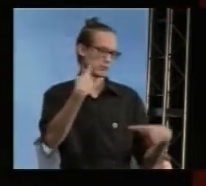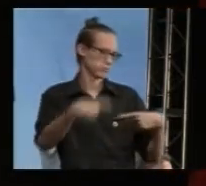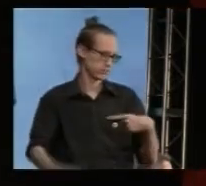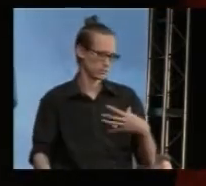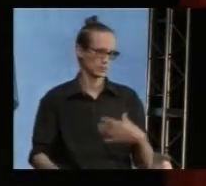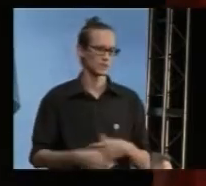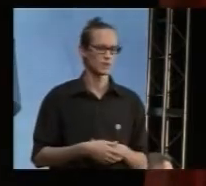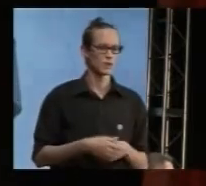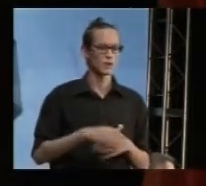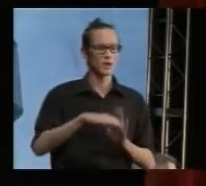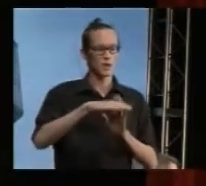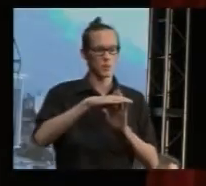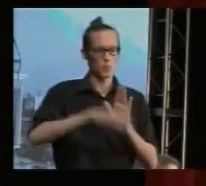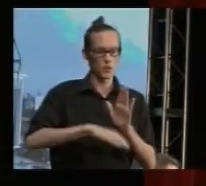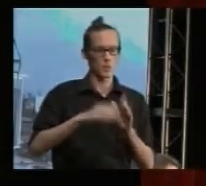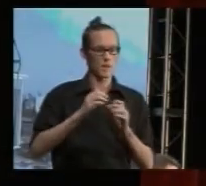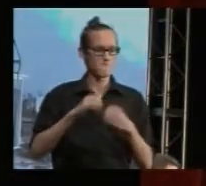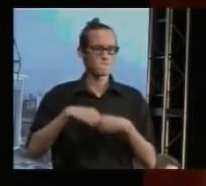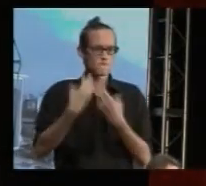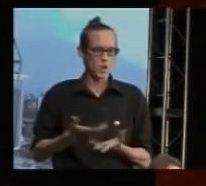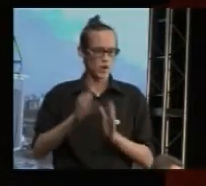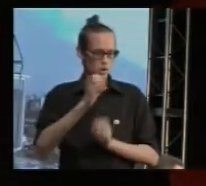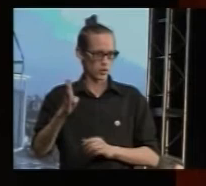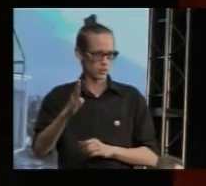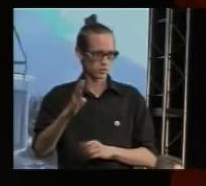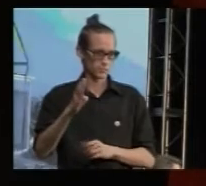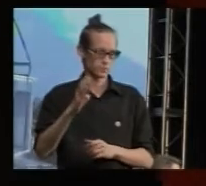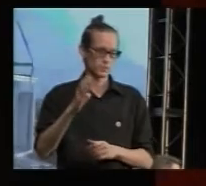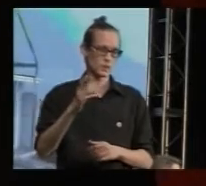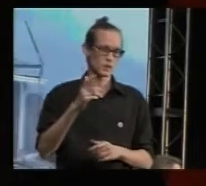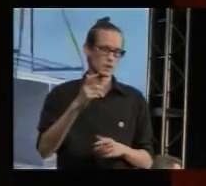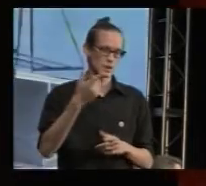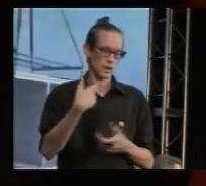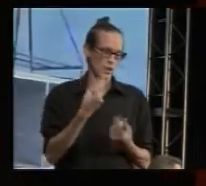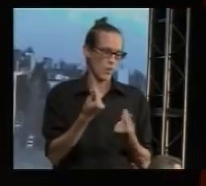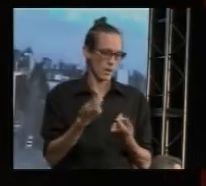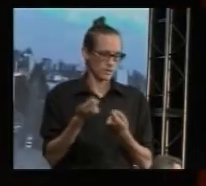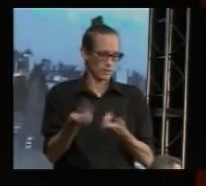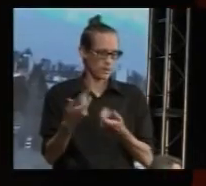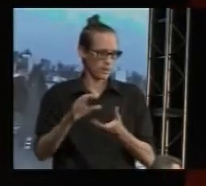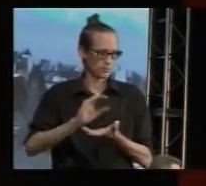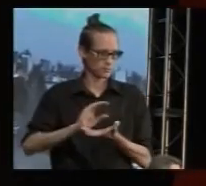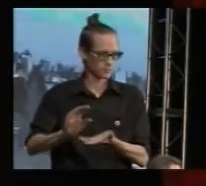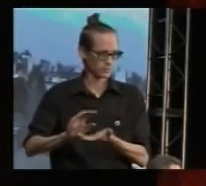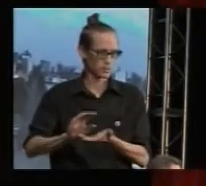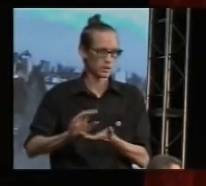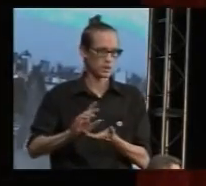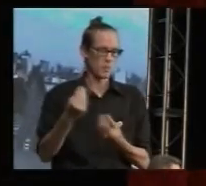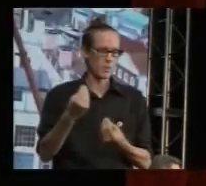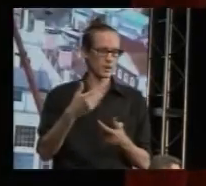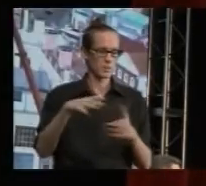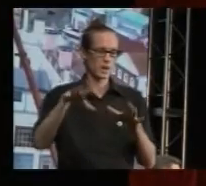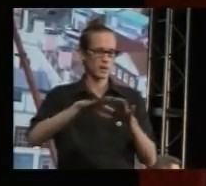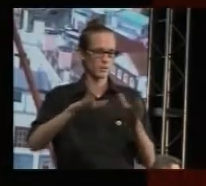que tiene que ver con aportes en recursos que hace el municipio, especialmente destinado al arreglo de los